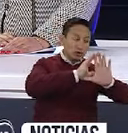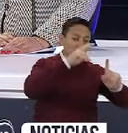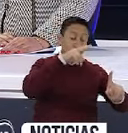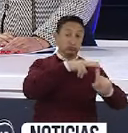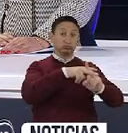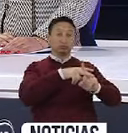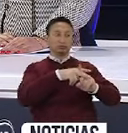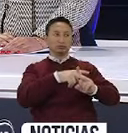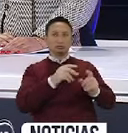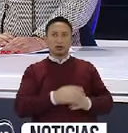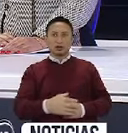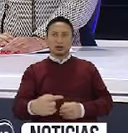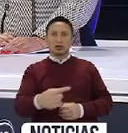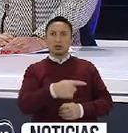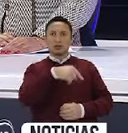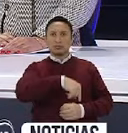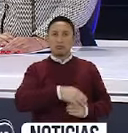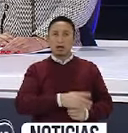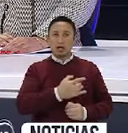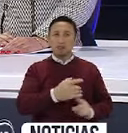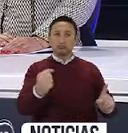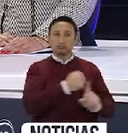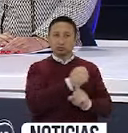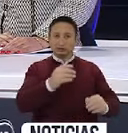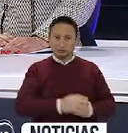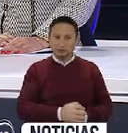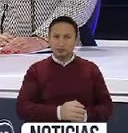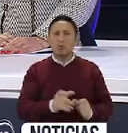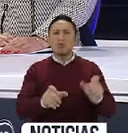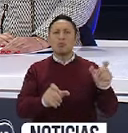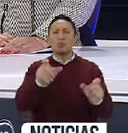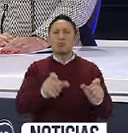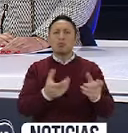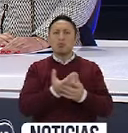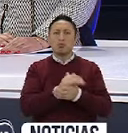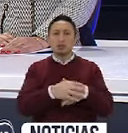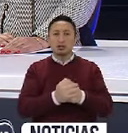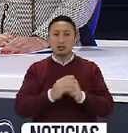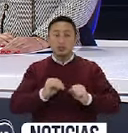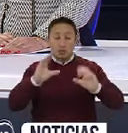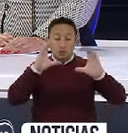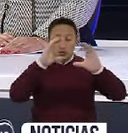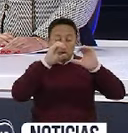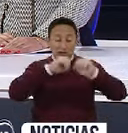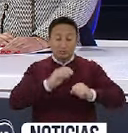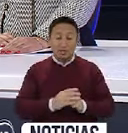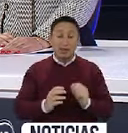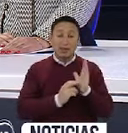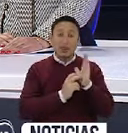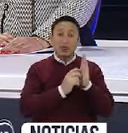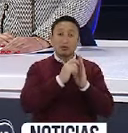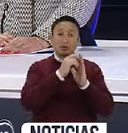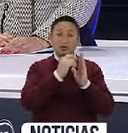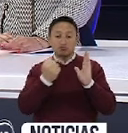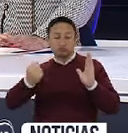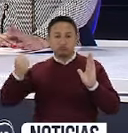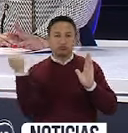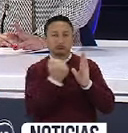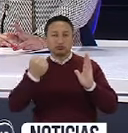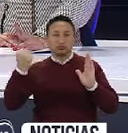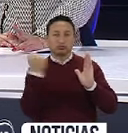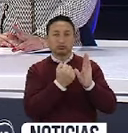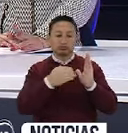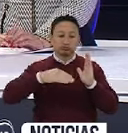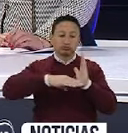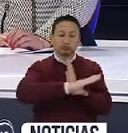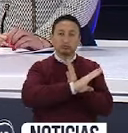por un acto de audacia y violencia. Los delincuentes aprovecharon la oscuridad para dañar una pared y abrir con un hueco que les